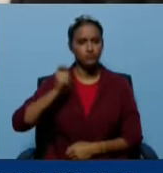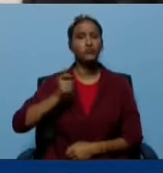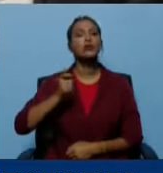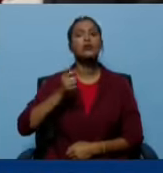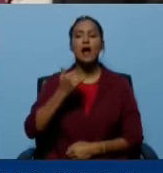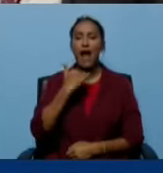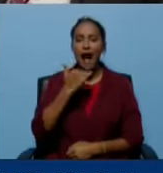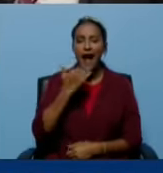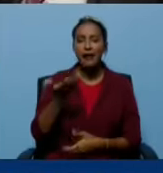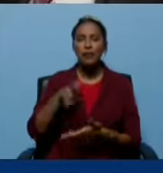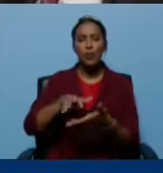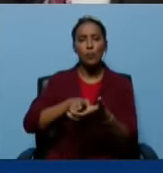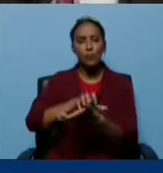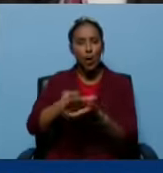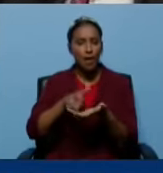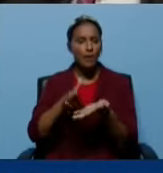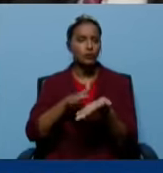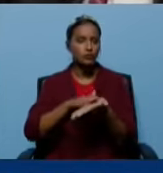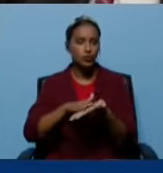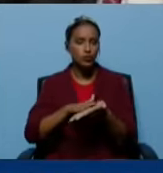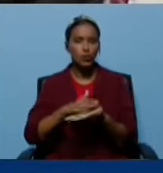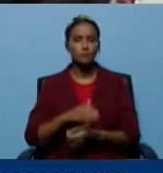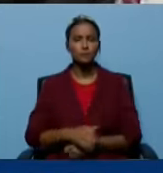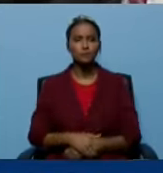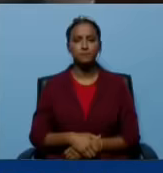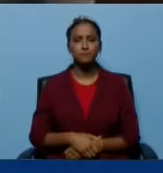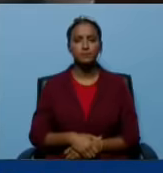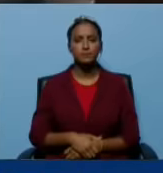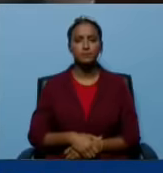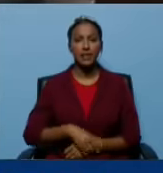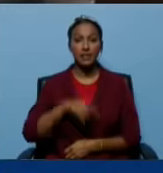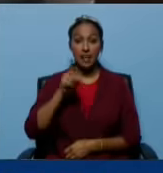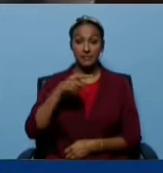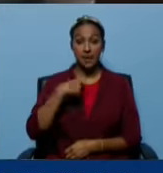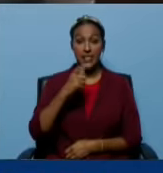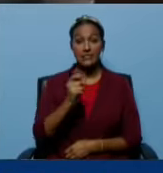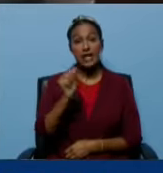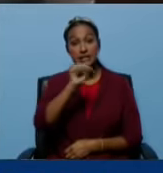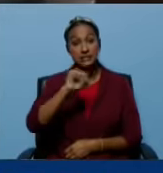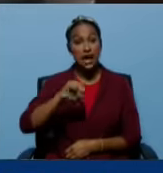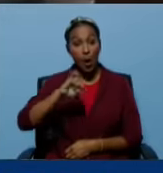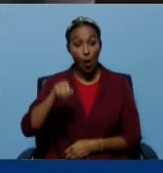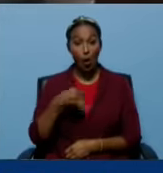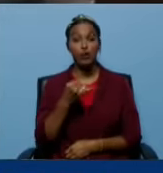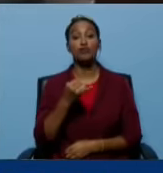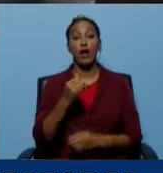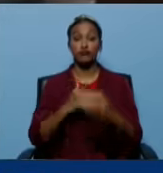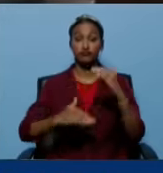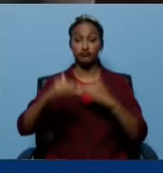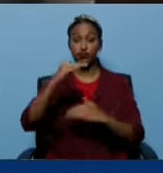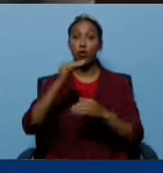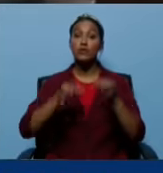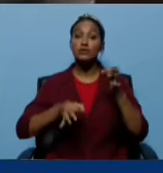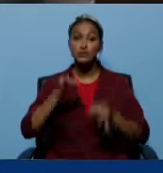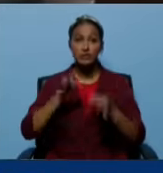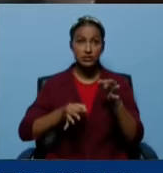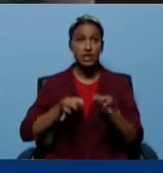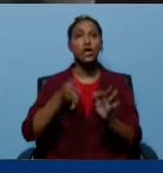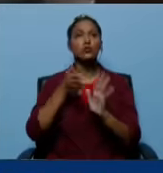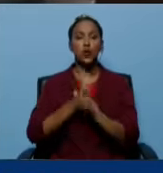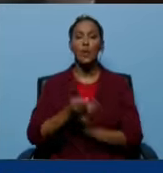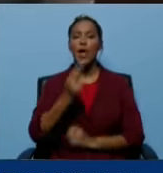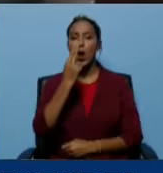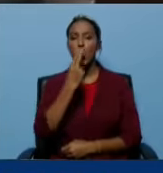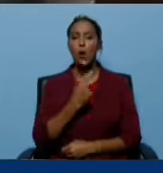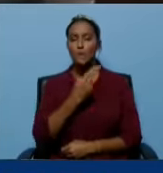El Tribunal Supremo de Justicia considera oportuno reiterar el compromiso y la